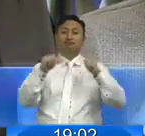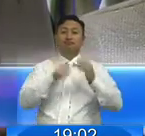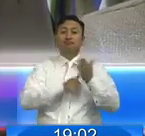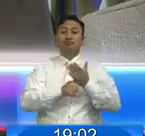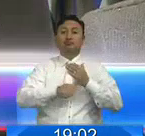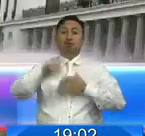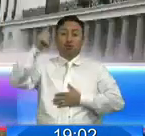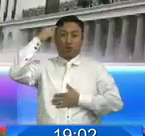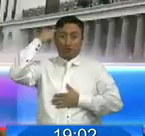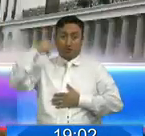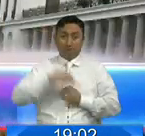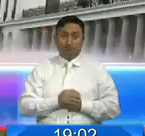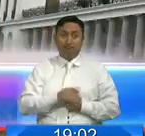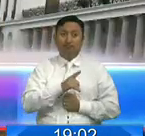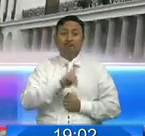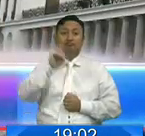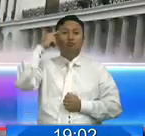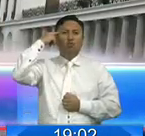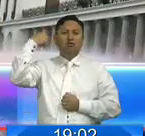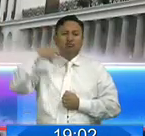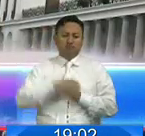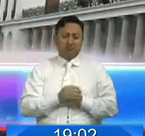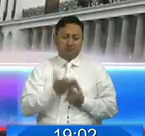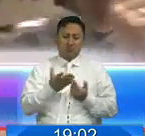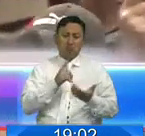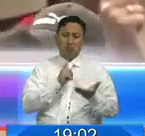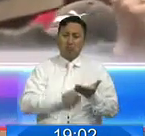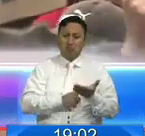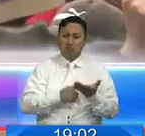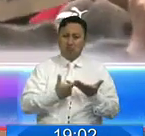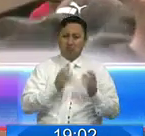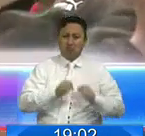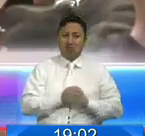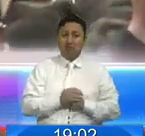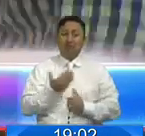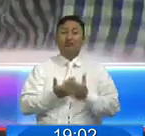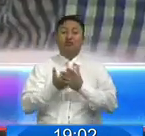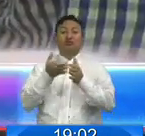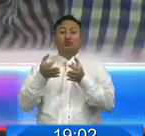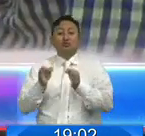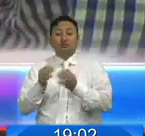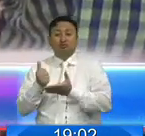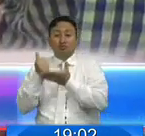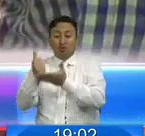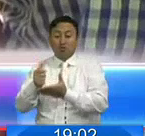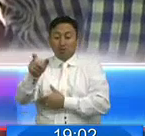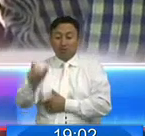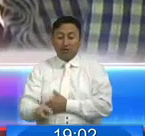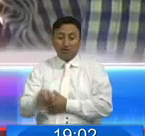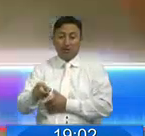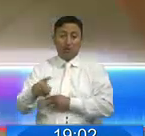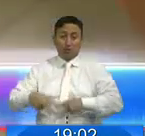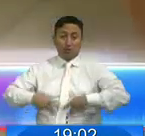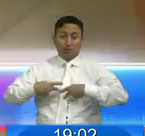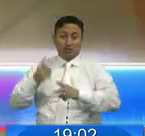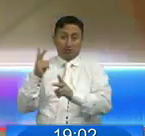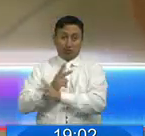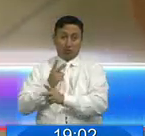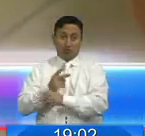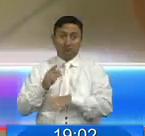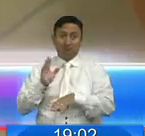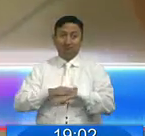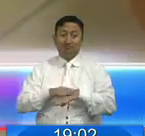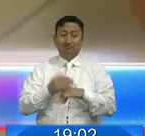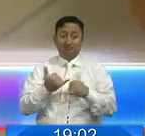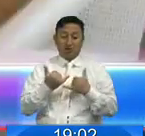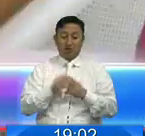de Gobierno. El régimen estudia la posibilidad de implementar nuevos mecanismos de ayuda a las mujeres que se encuentran en peligro. Esto ante las críticas